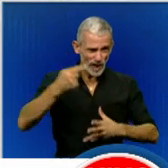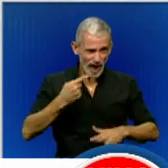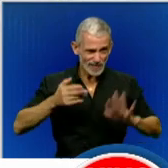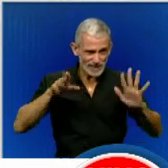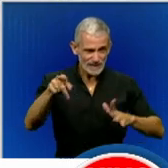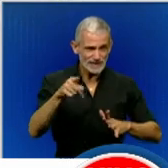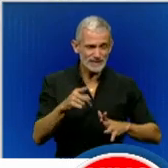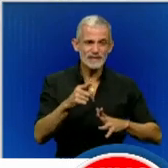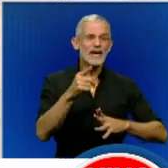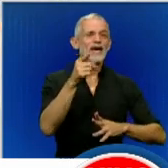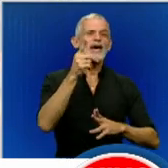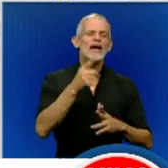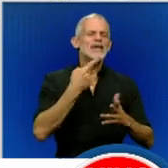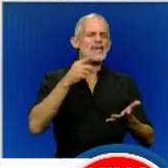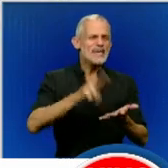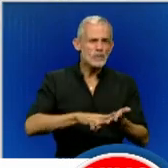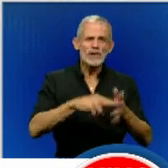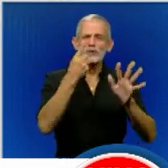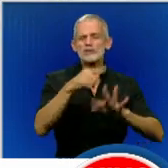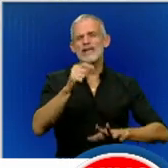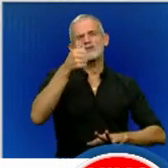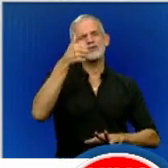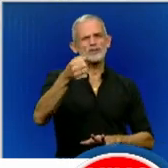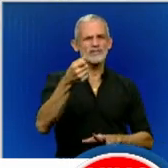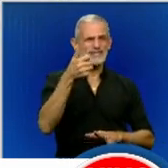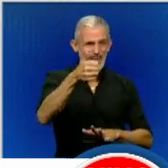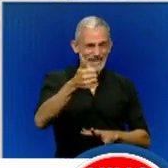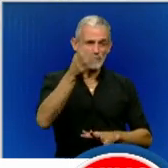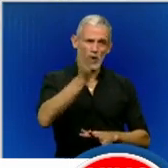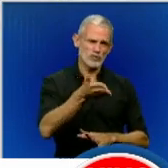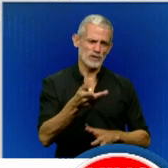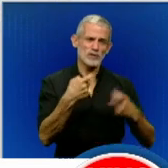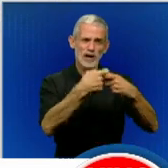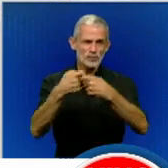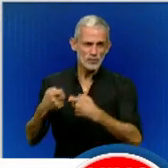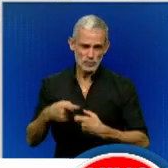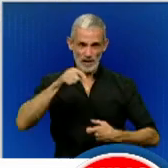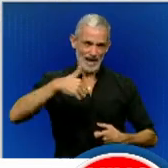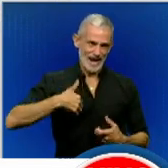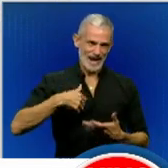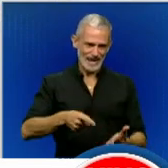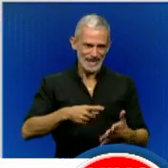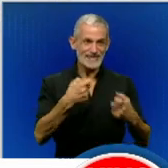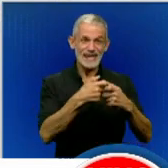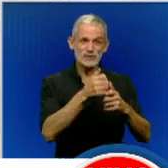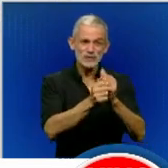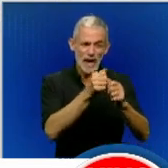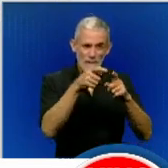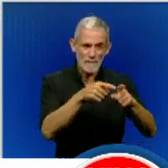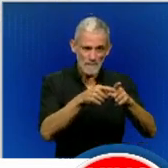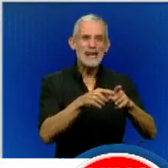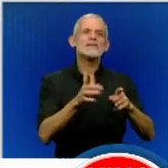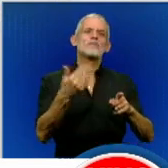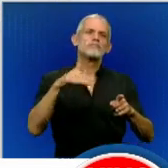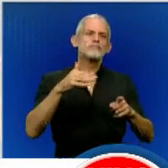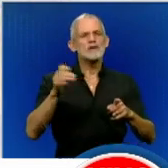tasa impositiva sobre la ganancia bruta de la de las sociedades en la república argentina solamente superado por